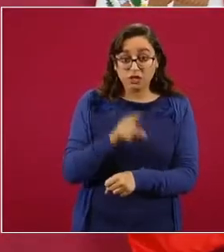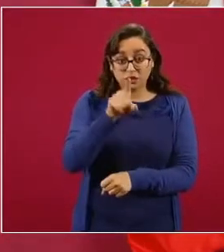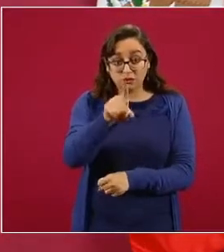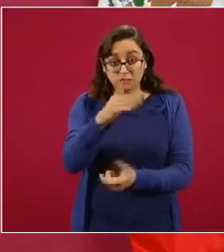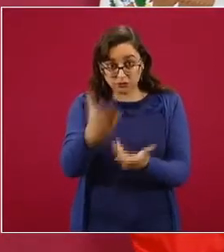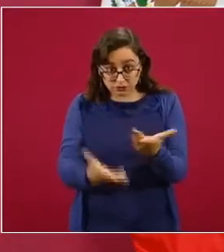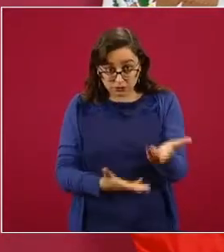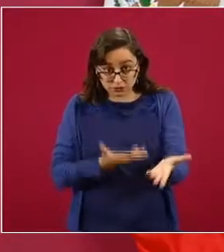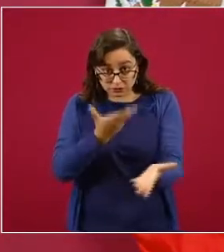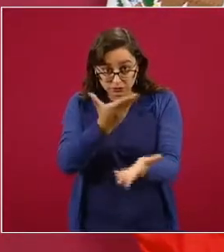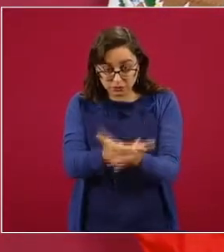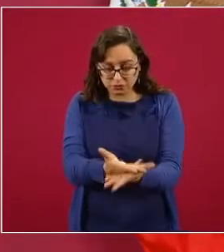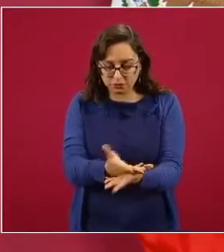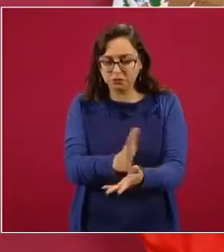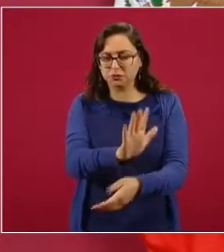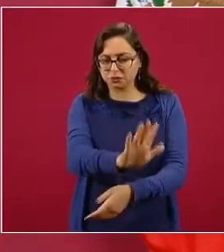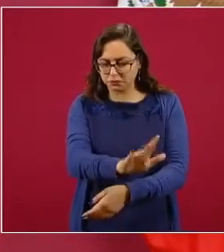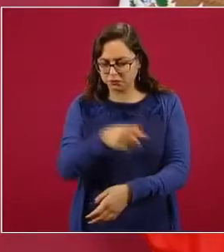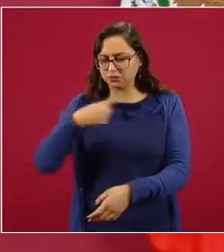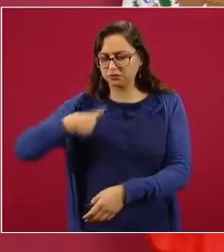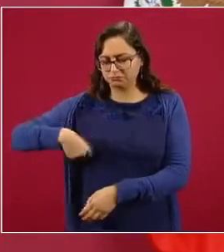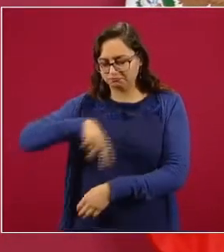va a revisar.